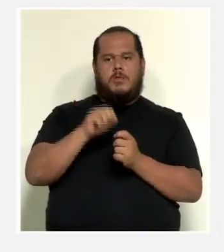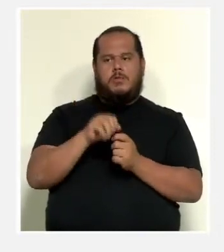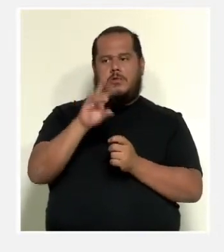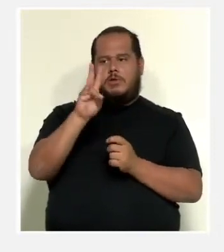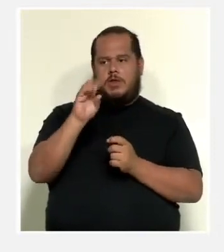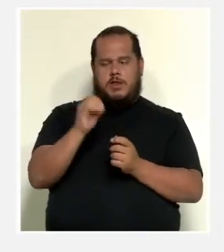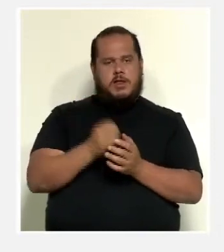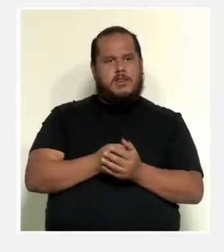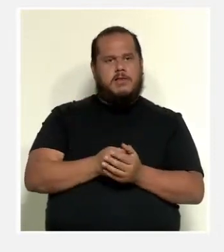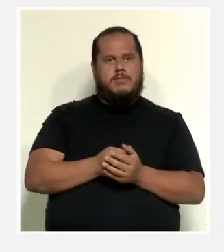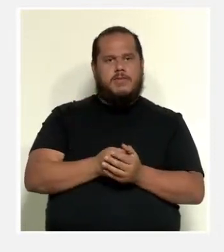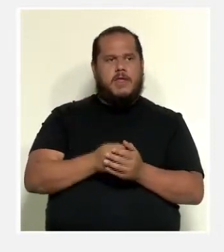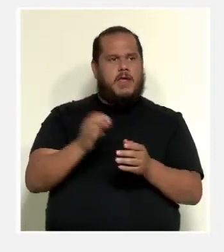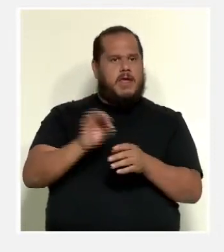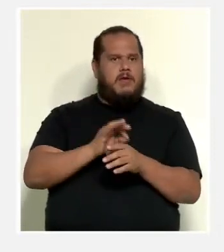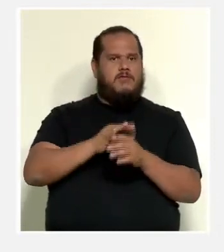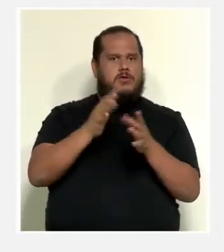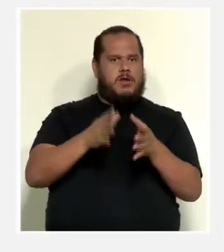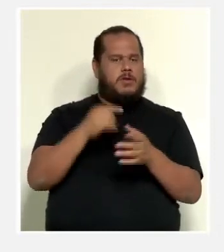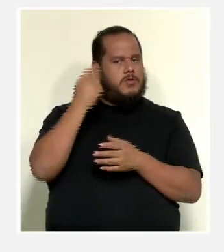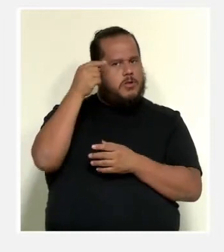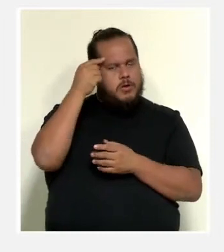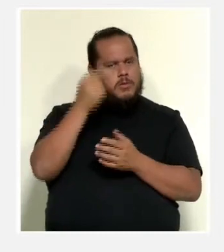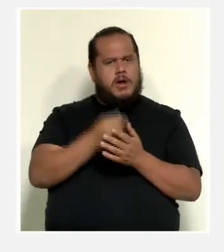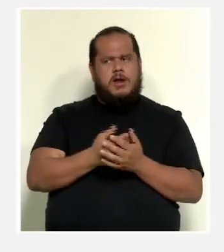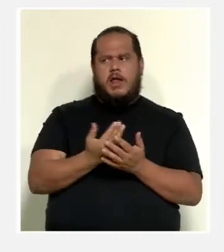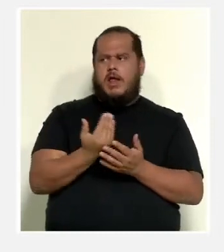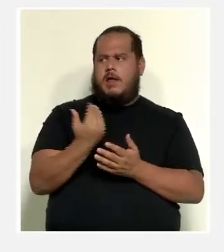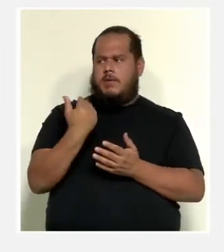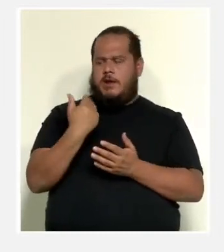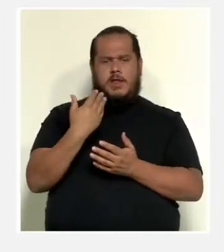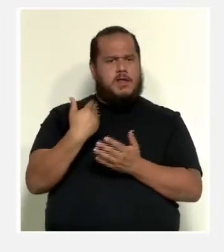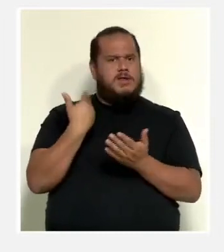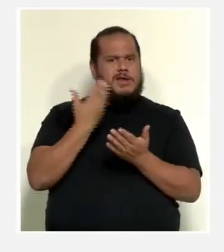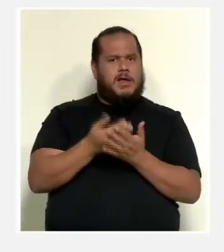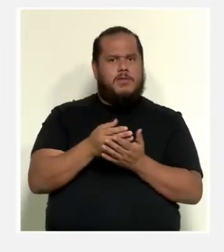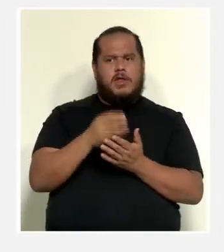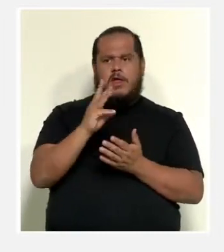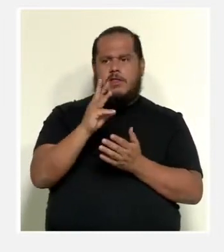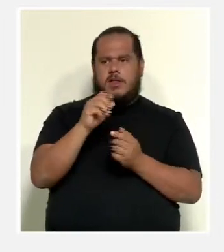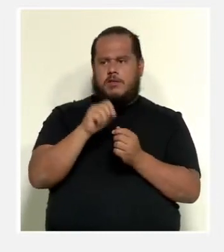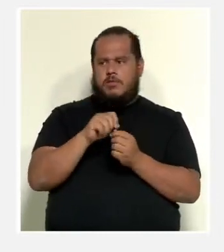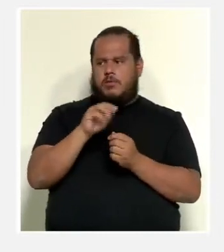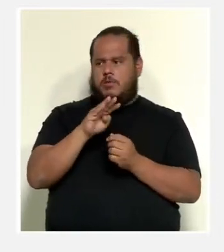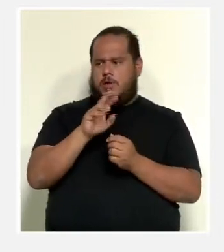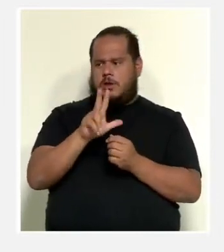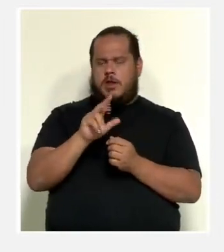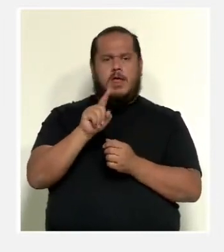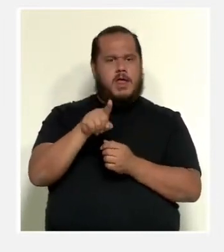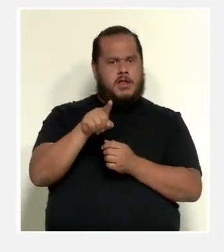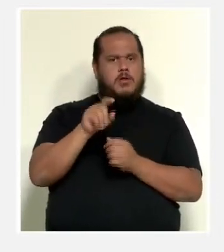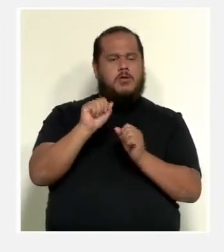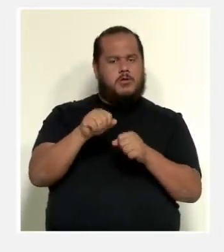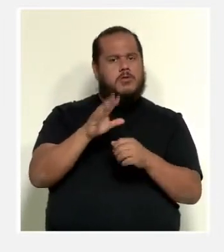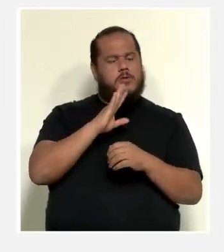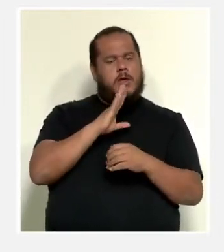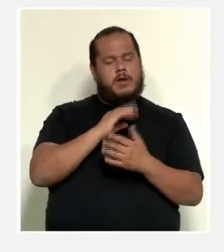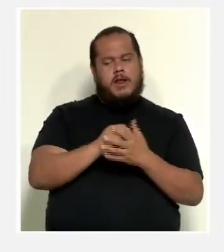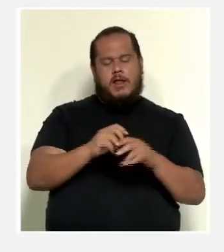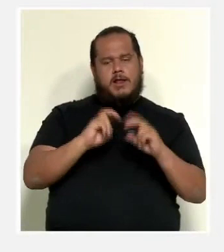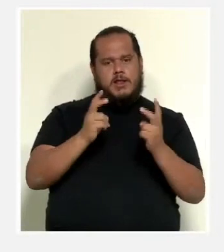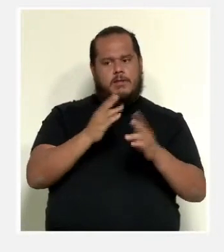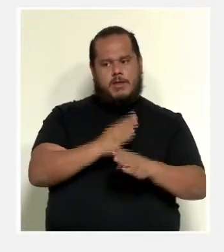9.70, en funcionamiento de gobierno apenas llevamos a 6.43, y eso nos puede hablar un poco del tema